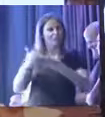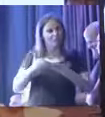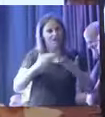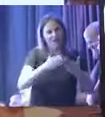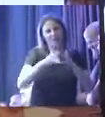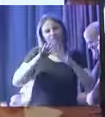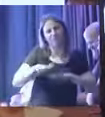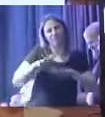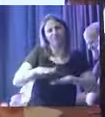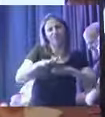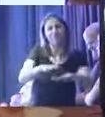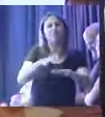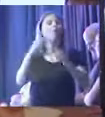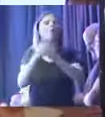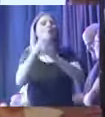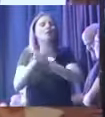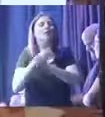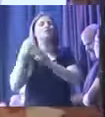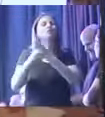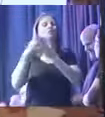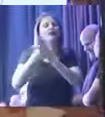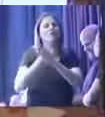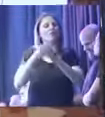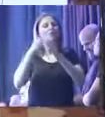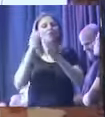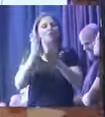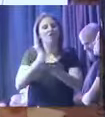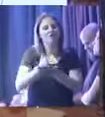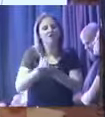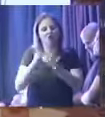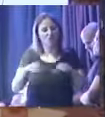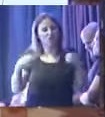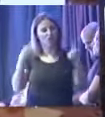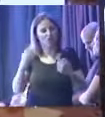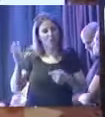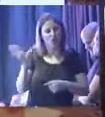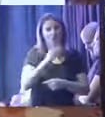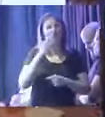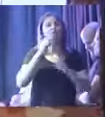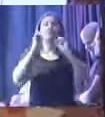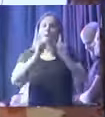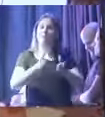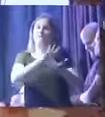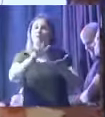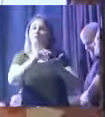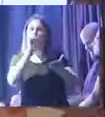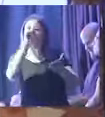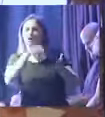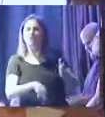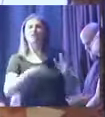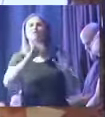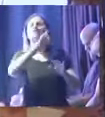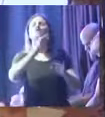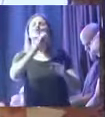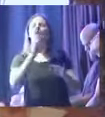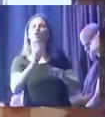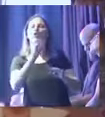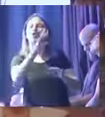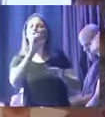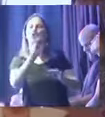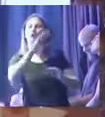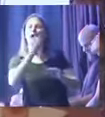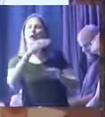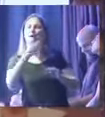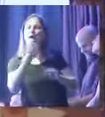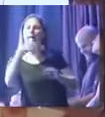marchas obreras, luchando por los derechos de todos. Es también la ciudad del Sorocabana, es la ciudad